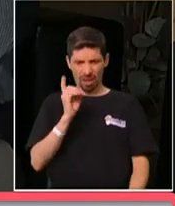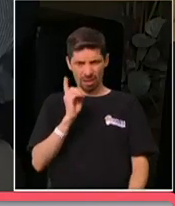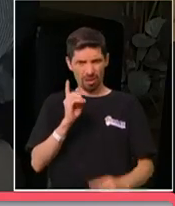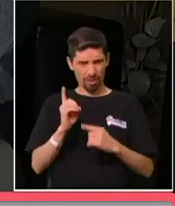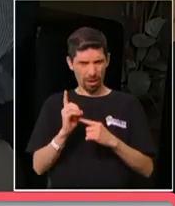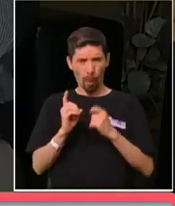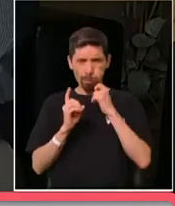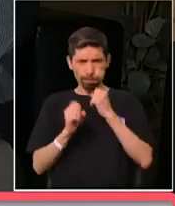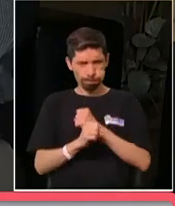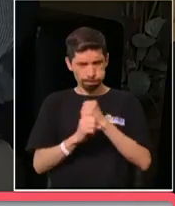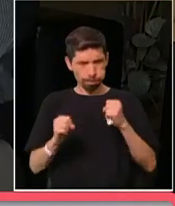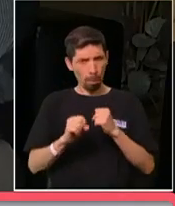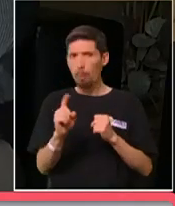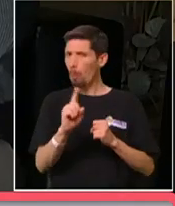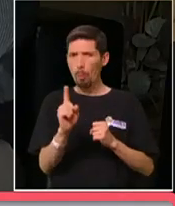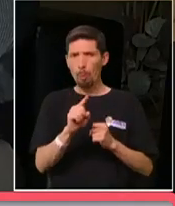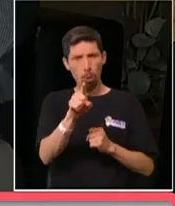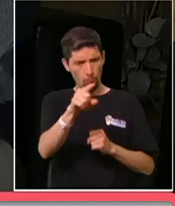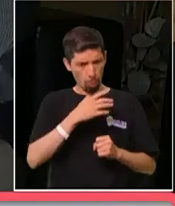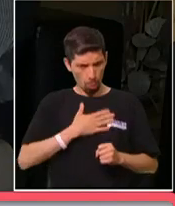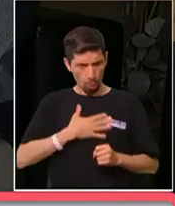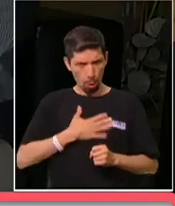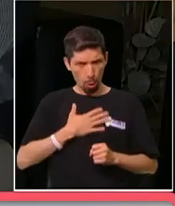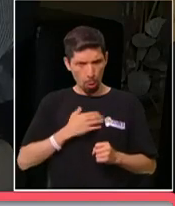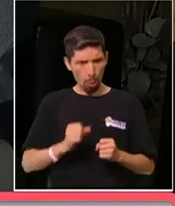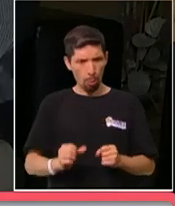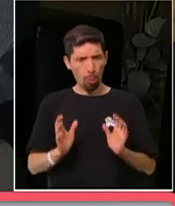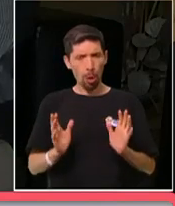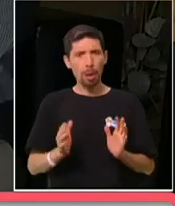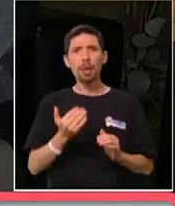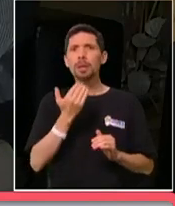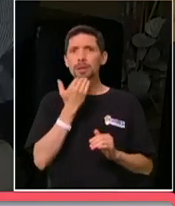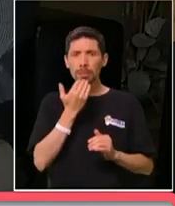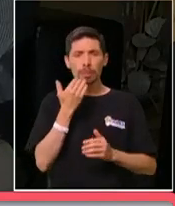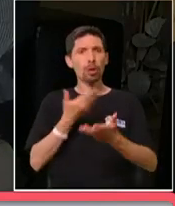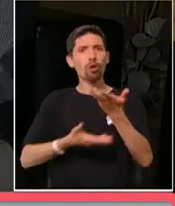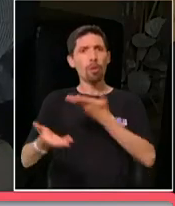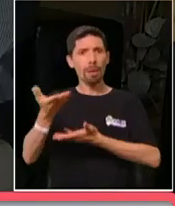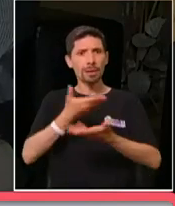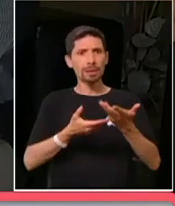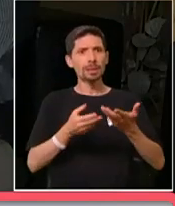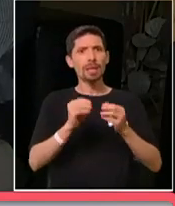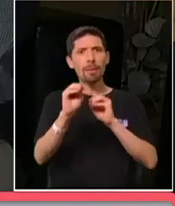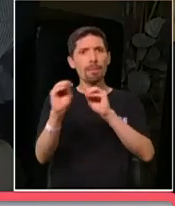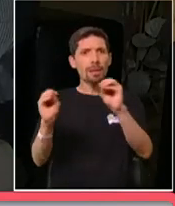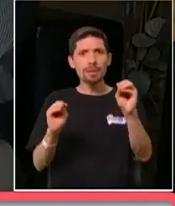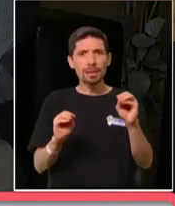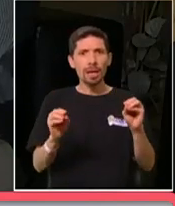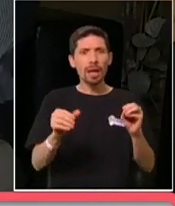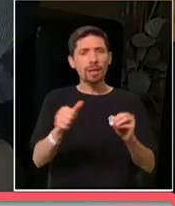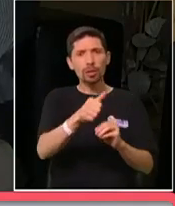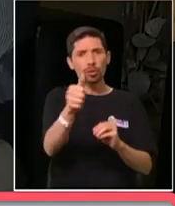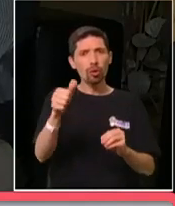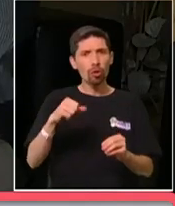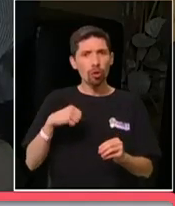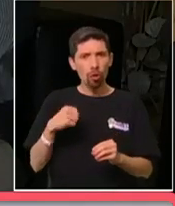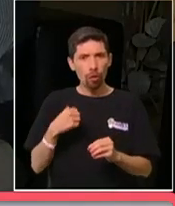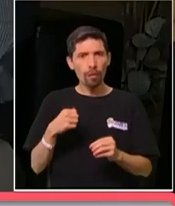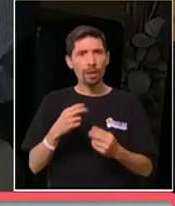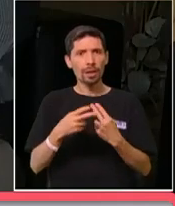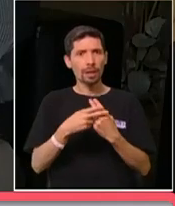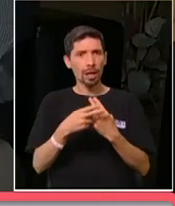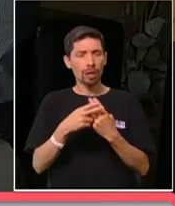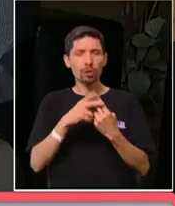un impedimento para hacer lo que tú quieras hacer. Y también compartir este mensaje con todos los chicos que son de la Teletón, con todos los chicos que tengan